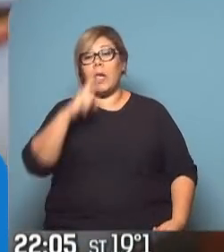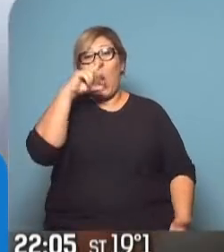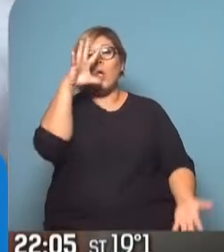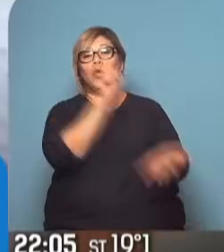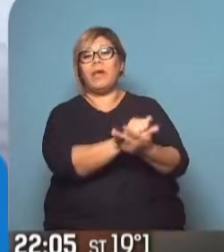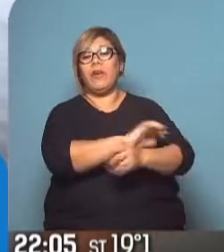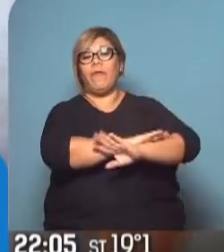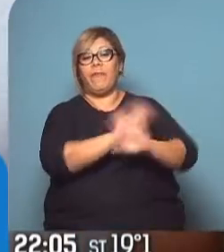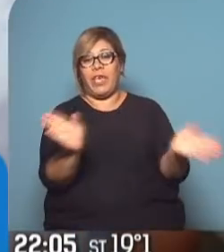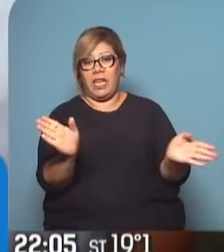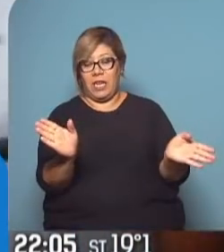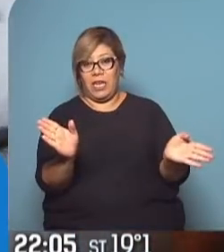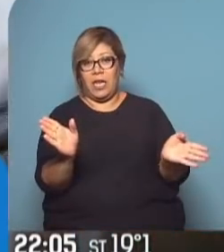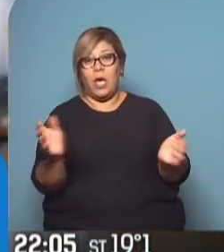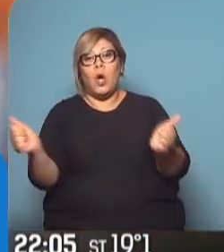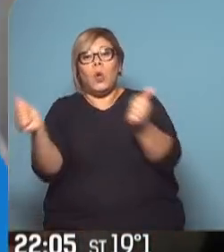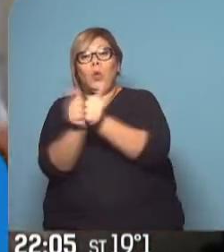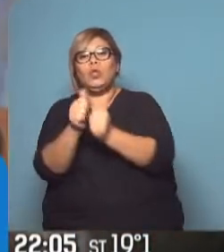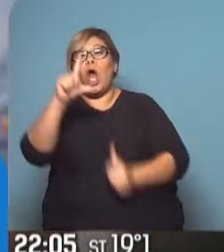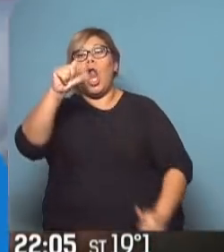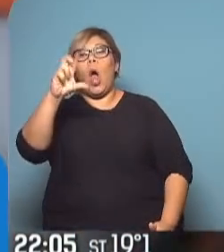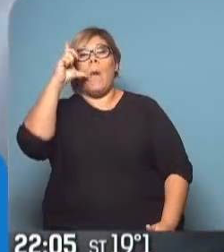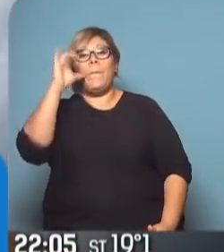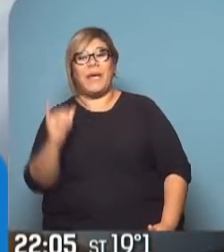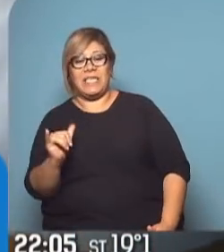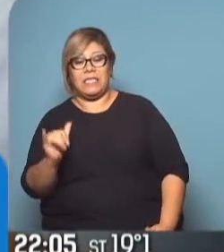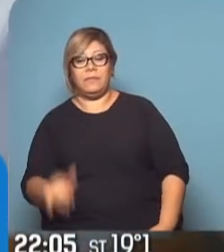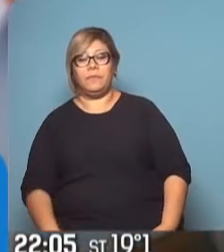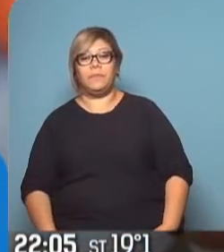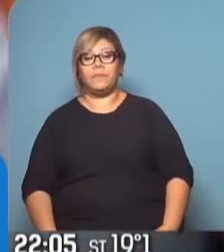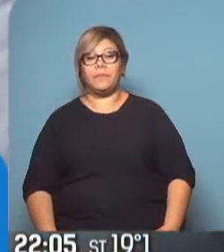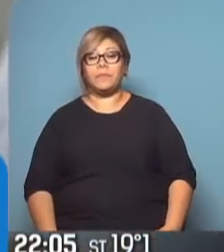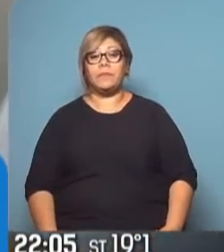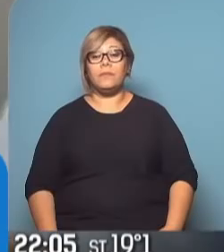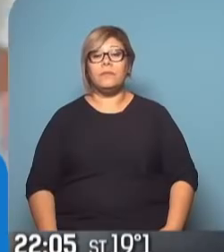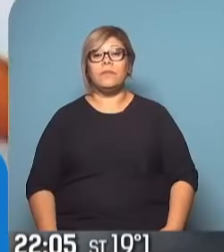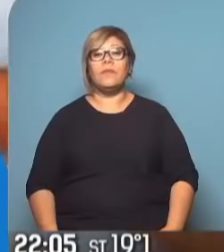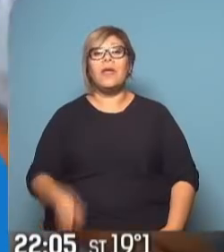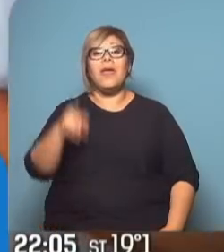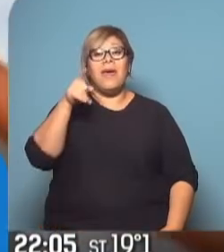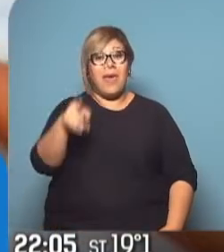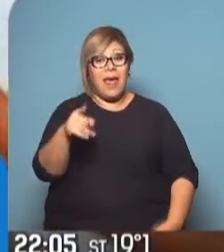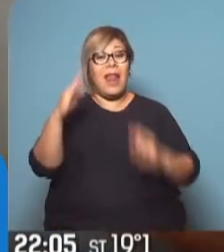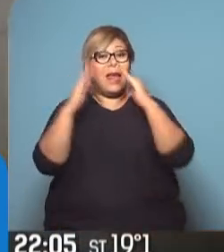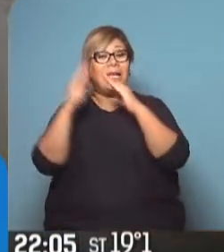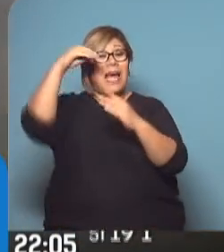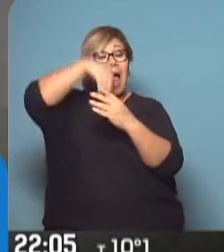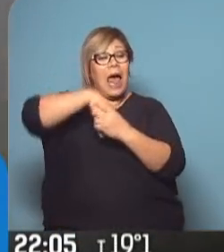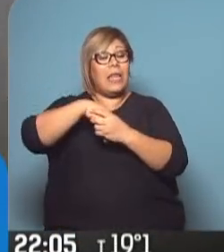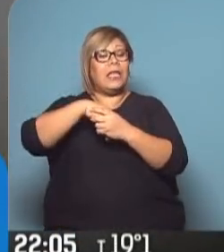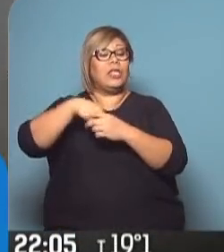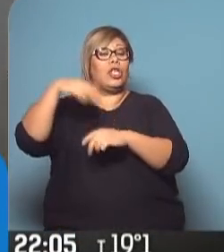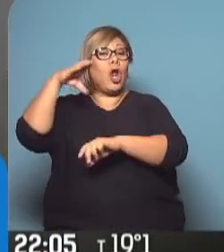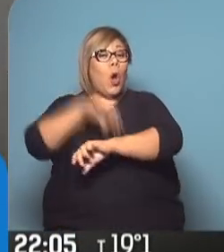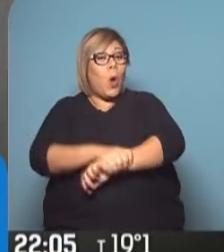líder opositor, Leopoldo López. El exalcalde de Chacao violó la prisión domiciliaria con la ayuda de agentes del Servicio